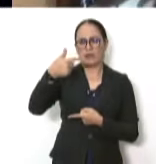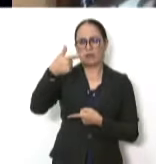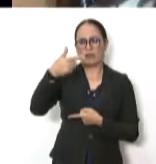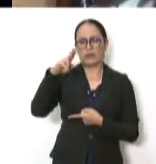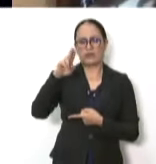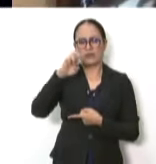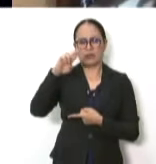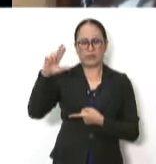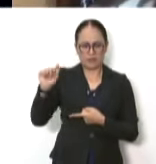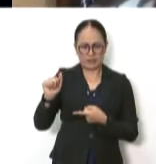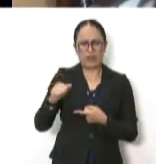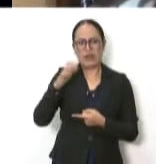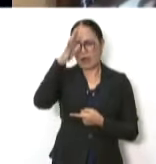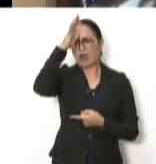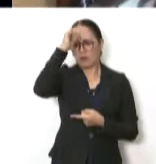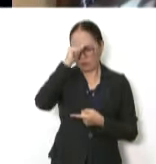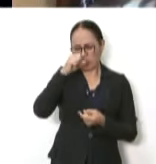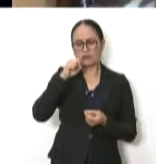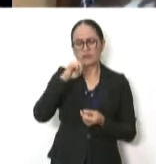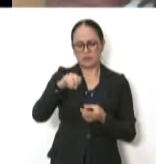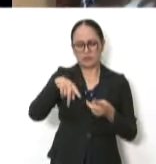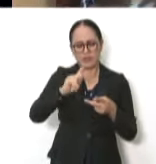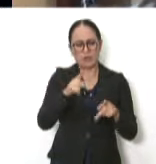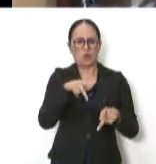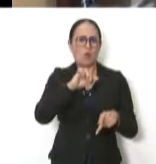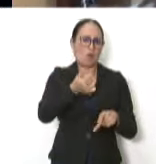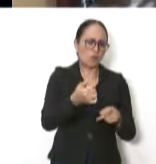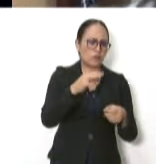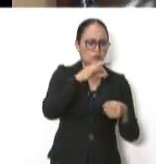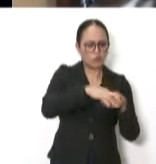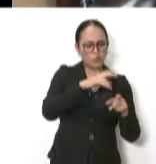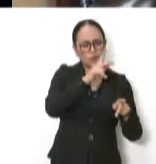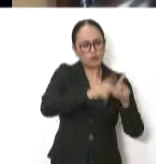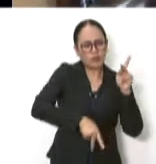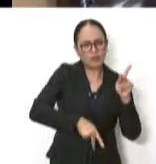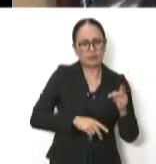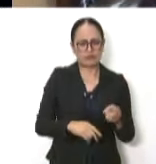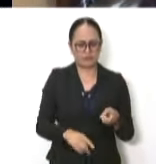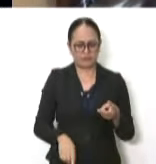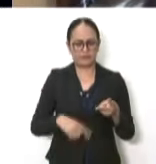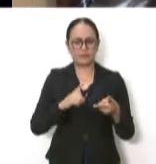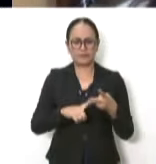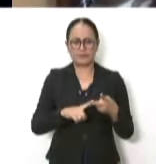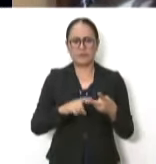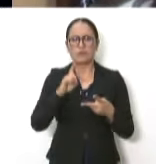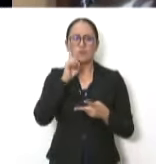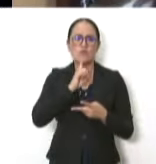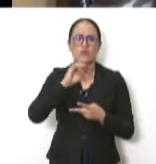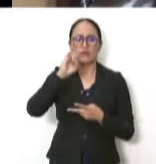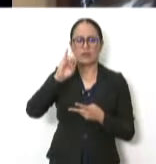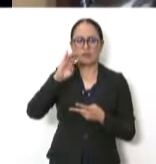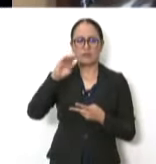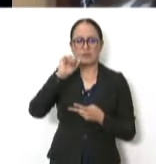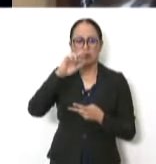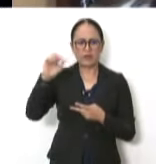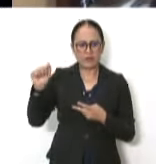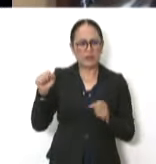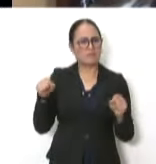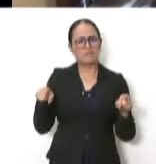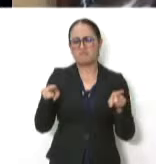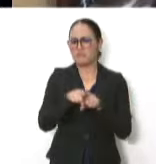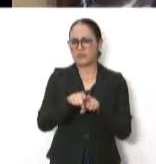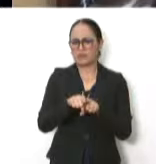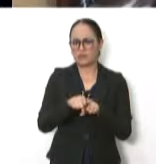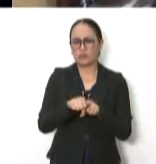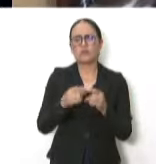A favor, con los votos disidencia y particulares respectivos. Comisionada Ibarra. A favor también, con los